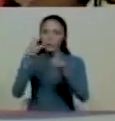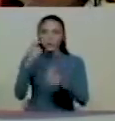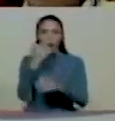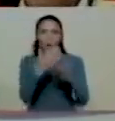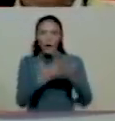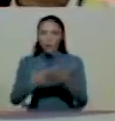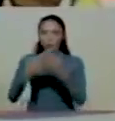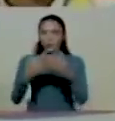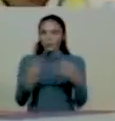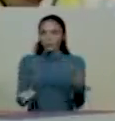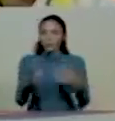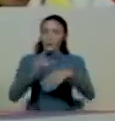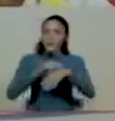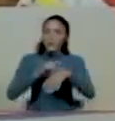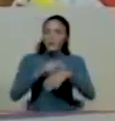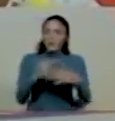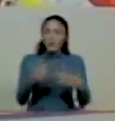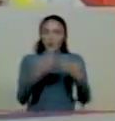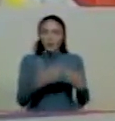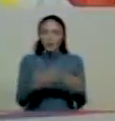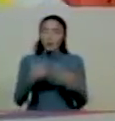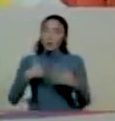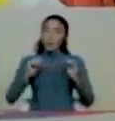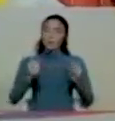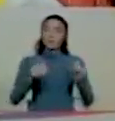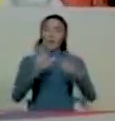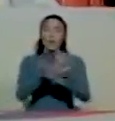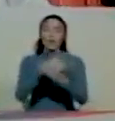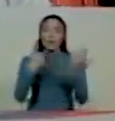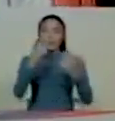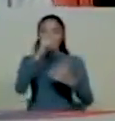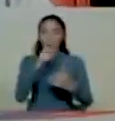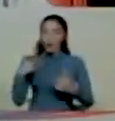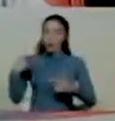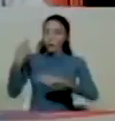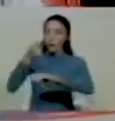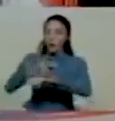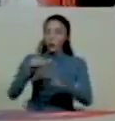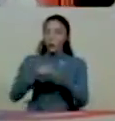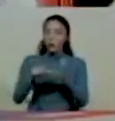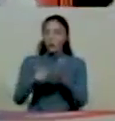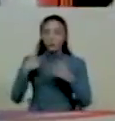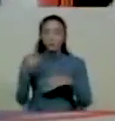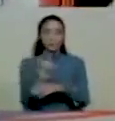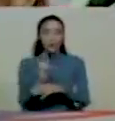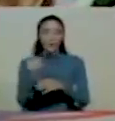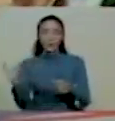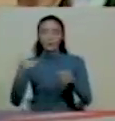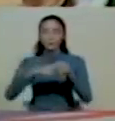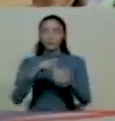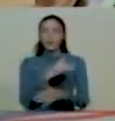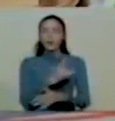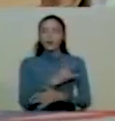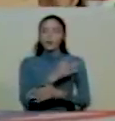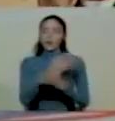empezaste a estudiar medicina? A los 16 años, acababa de graduarse en el liceo.